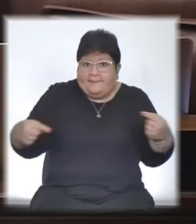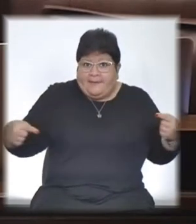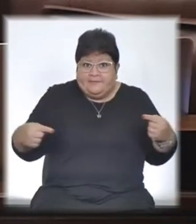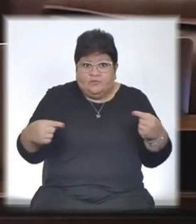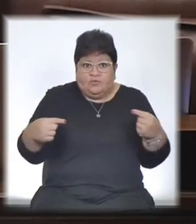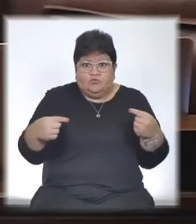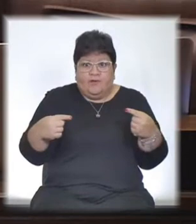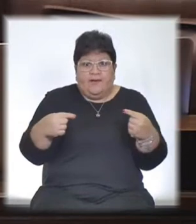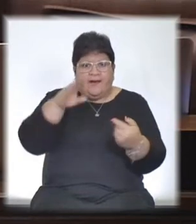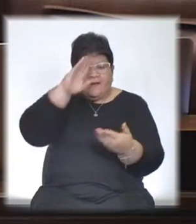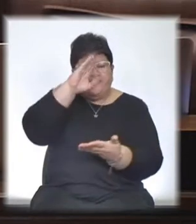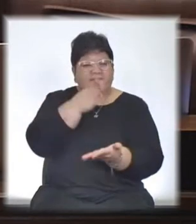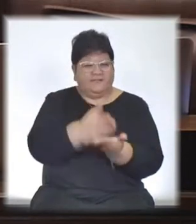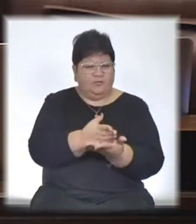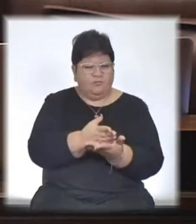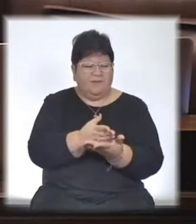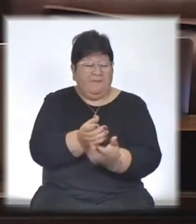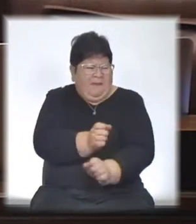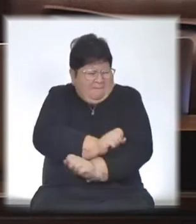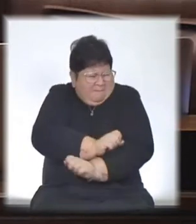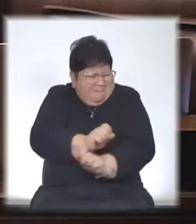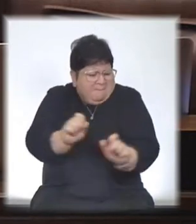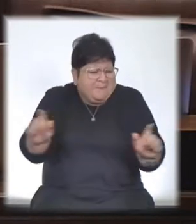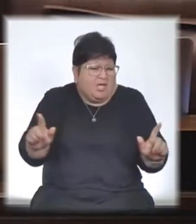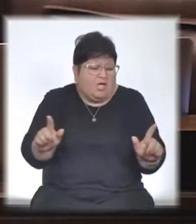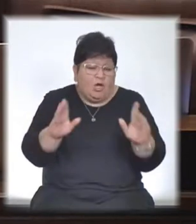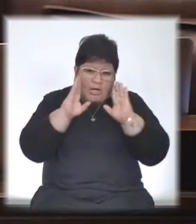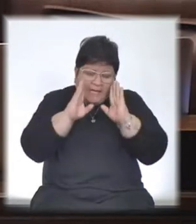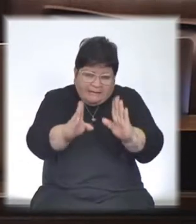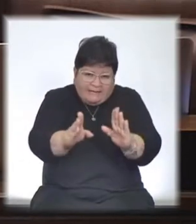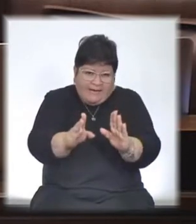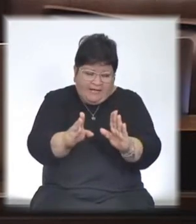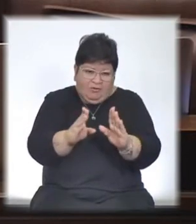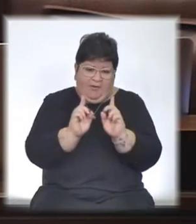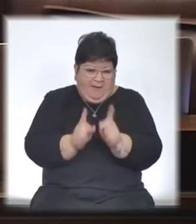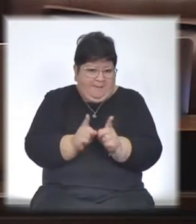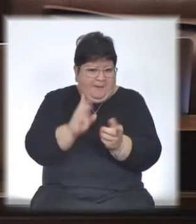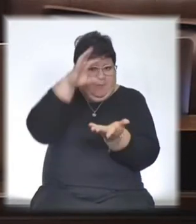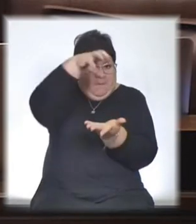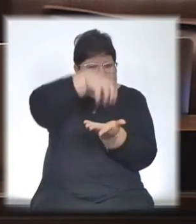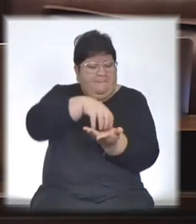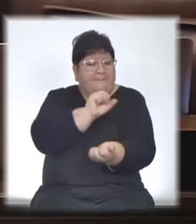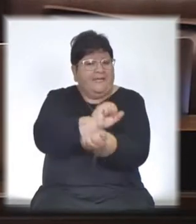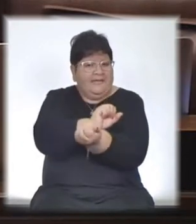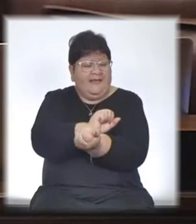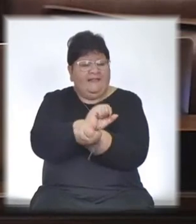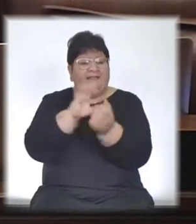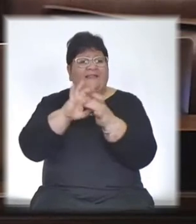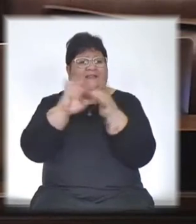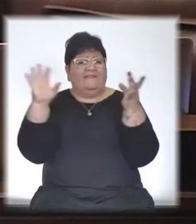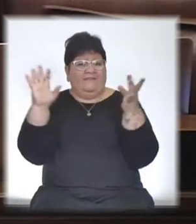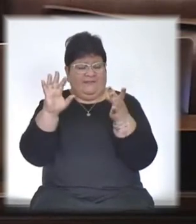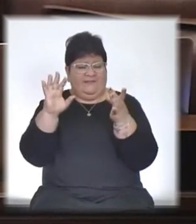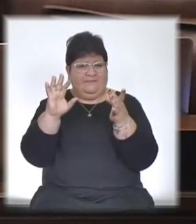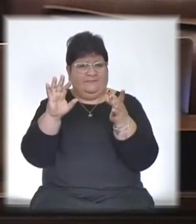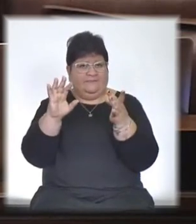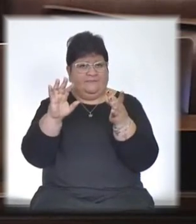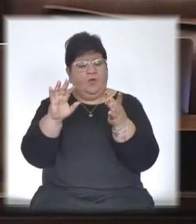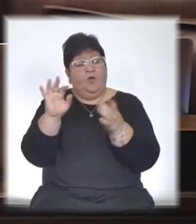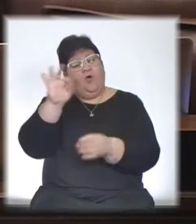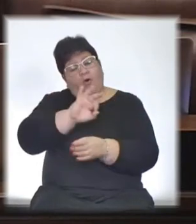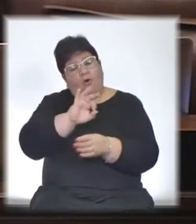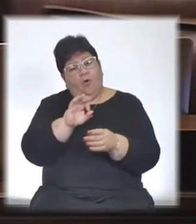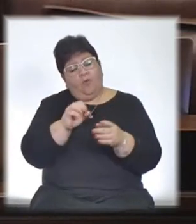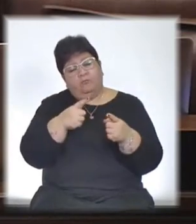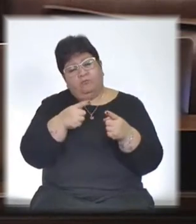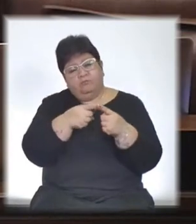oprobioso y más degradante el trato en el propio penal de Libertad, o en el penal de Punta Rieles, o en